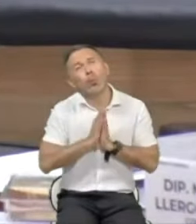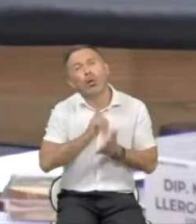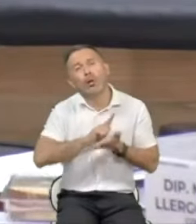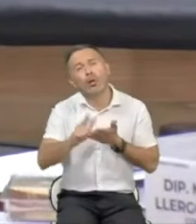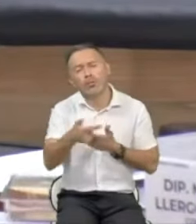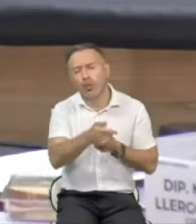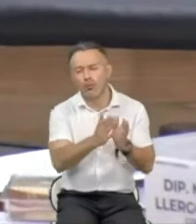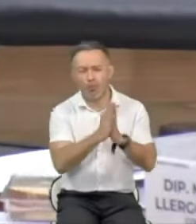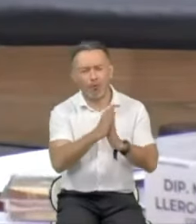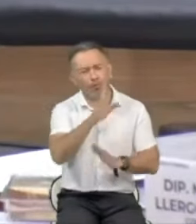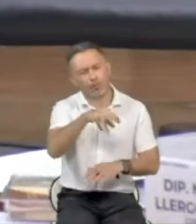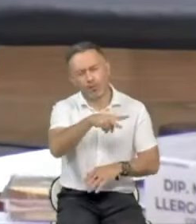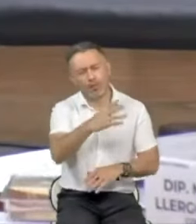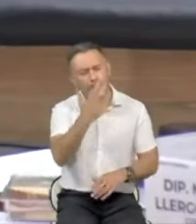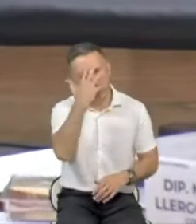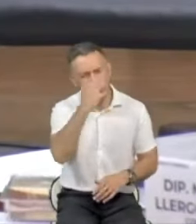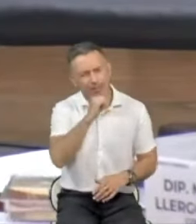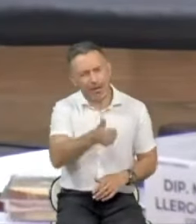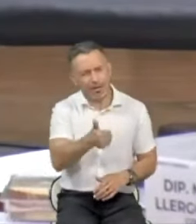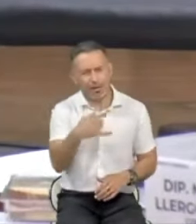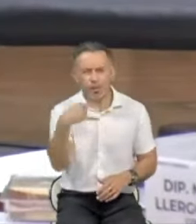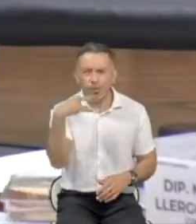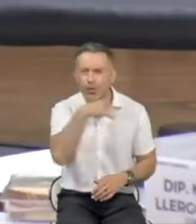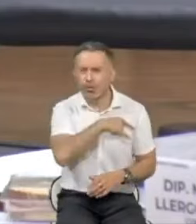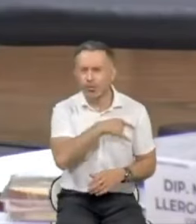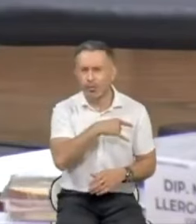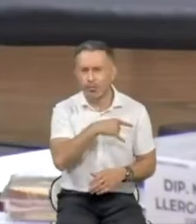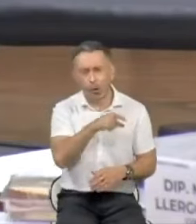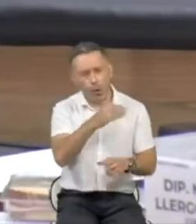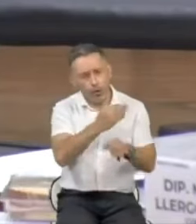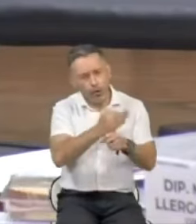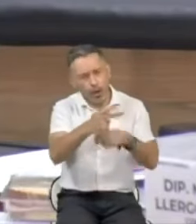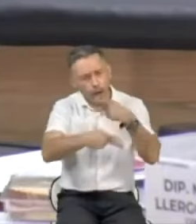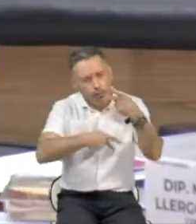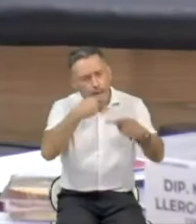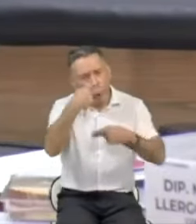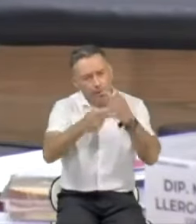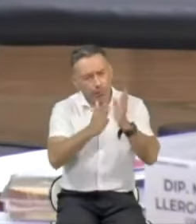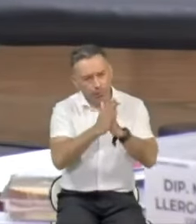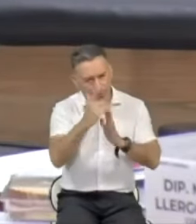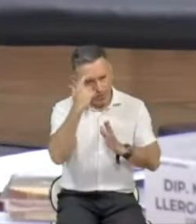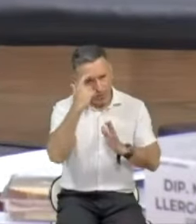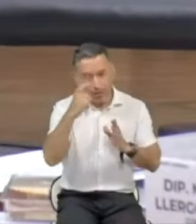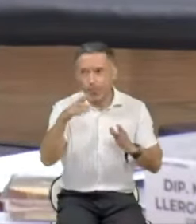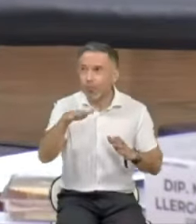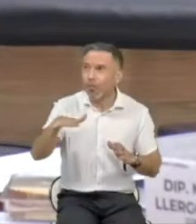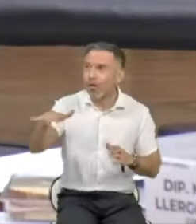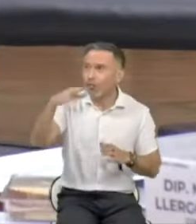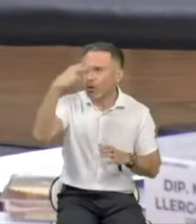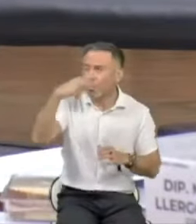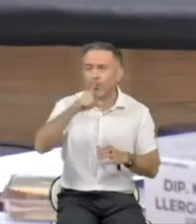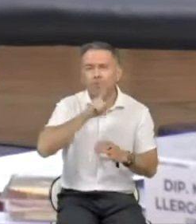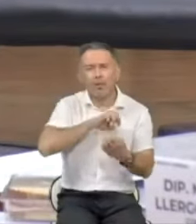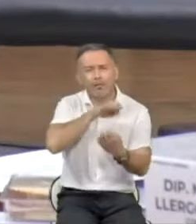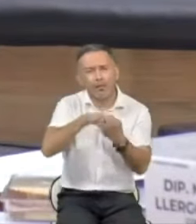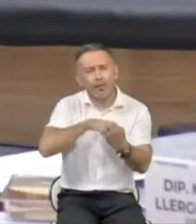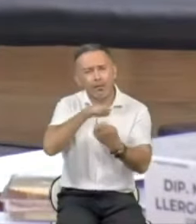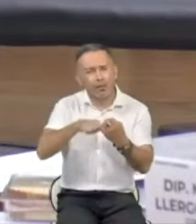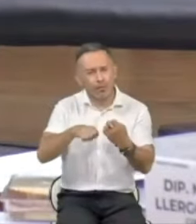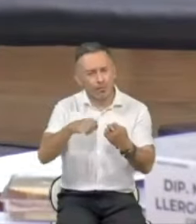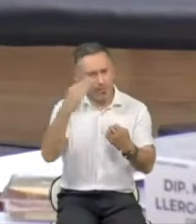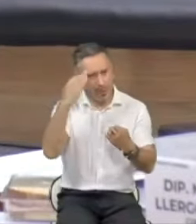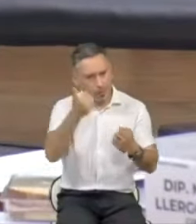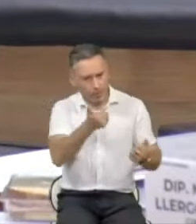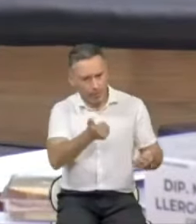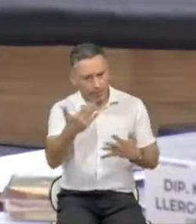deberían de tener tantita lucidez en lo que dicen antes de seguir engañando al pueblo de México 6 años casi